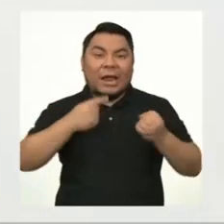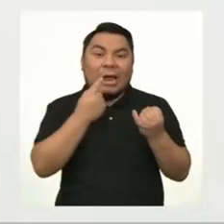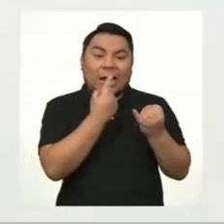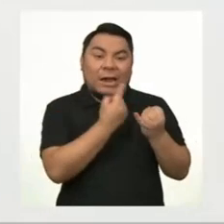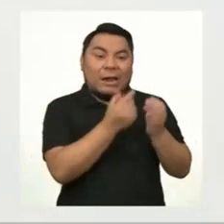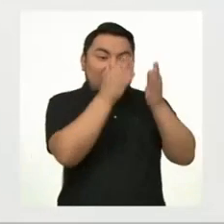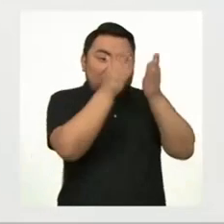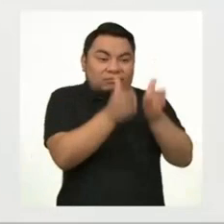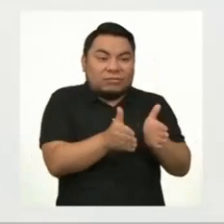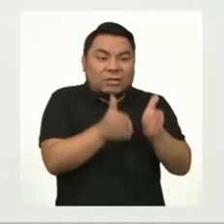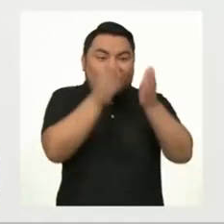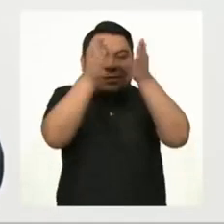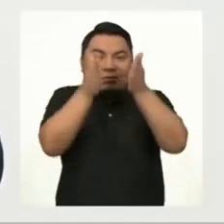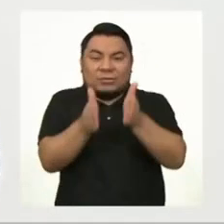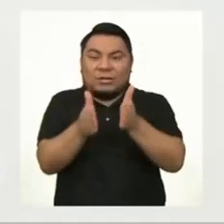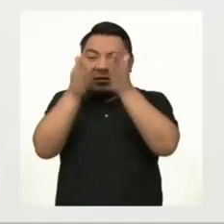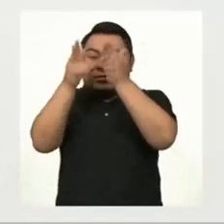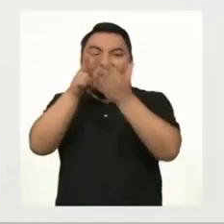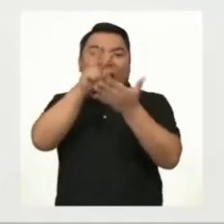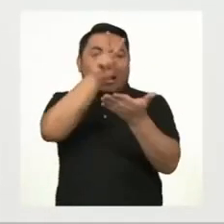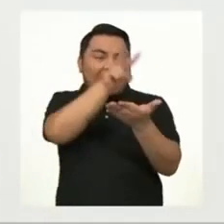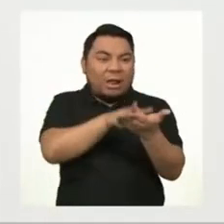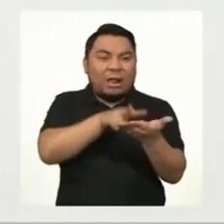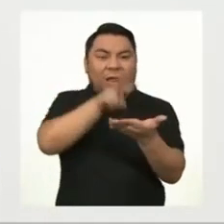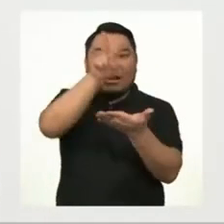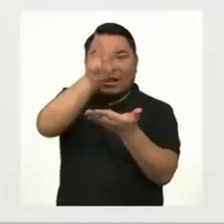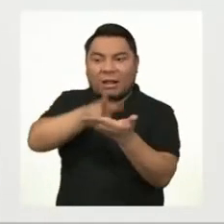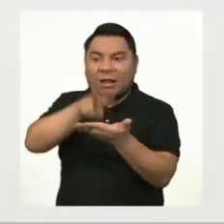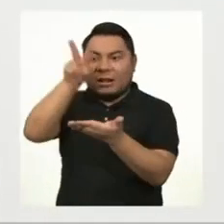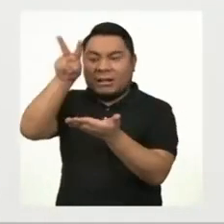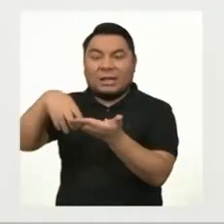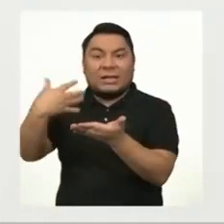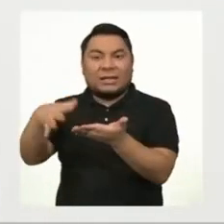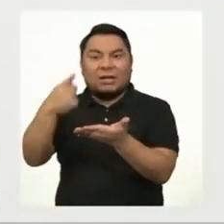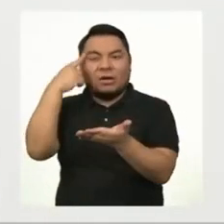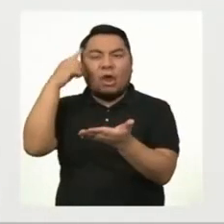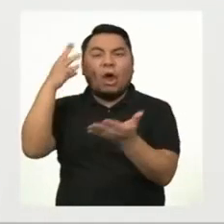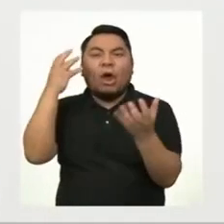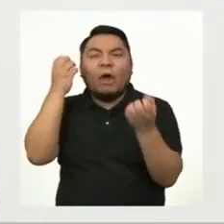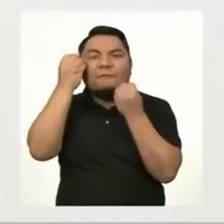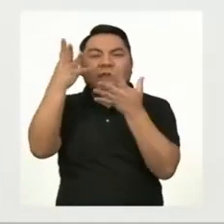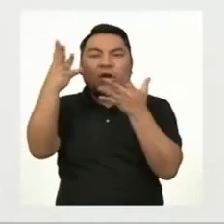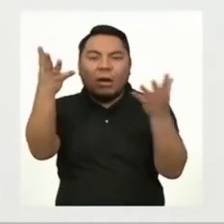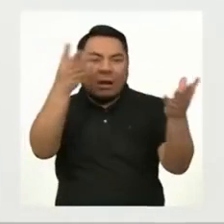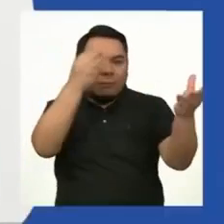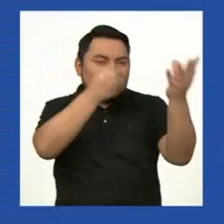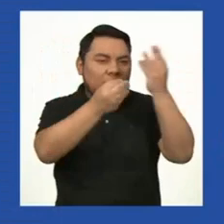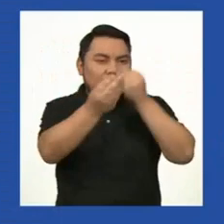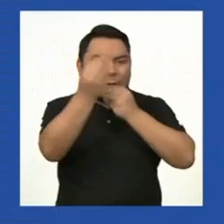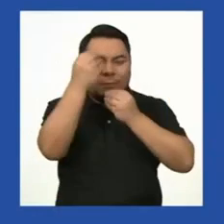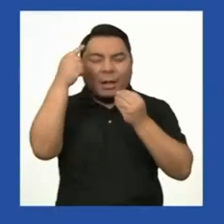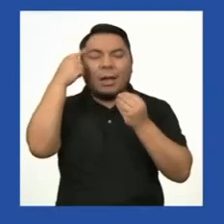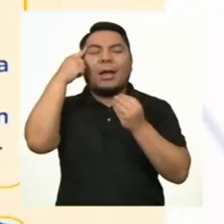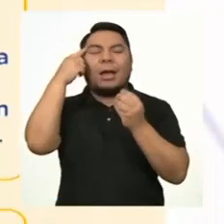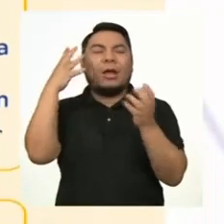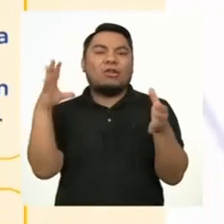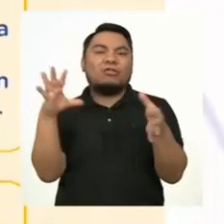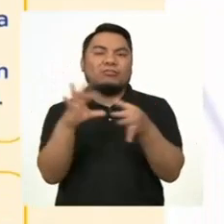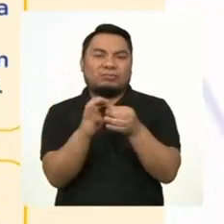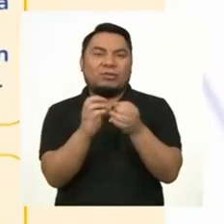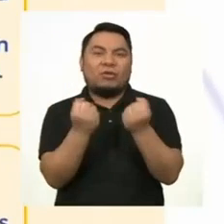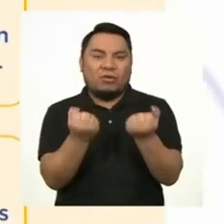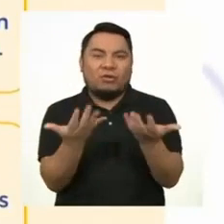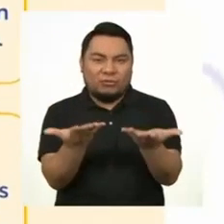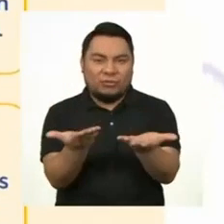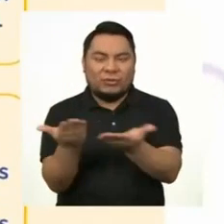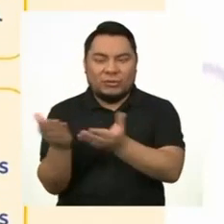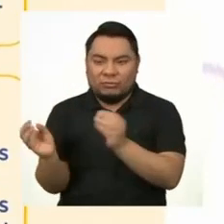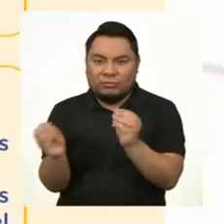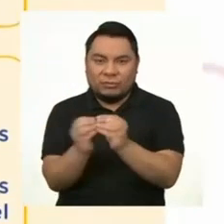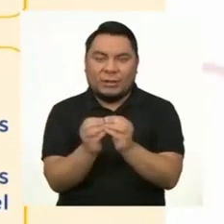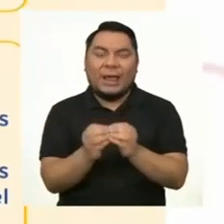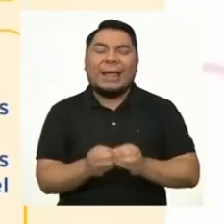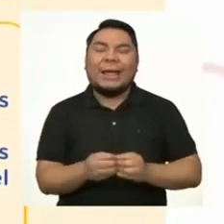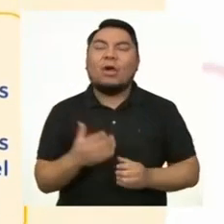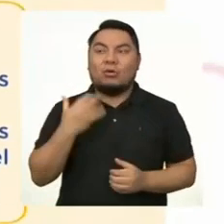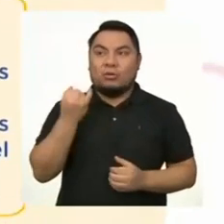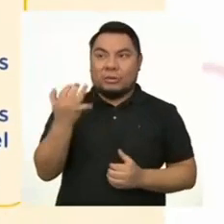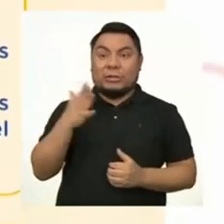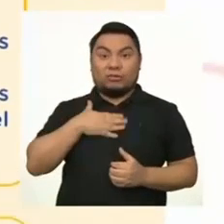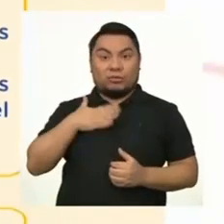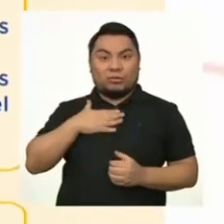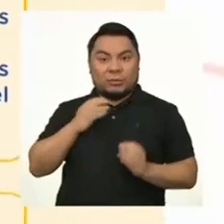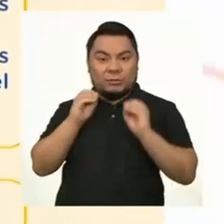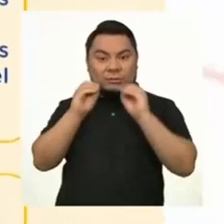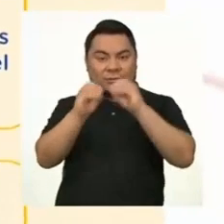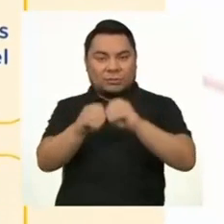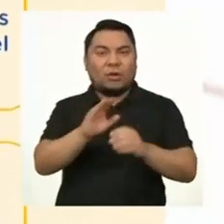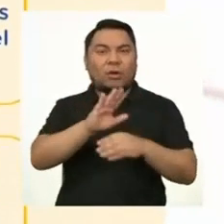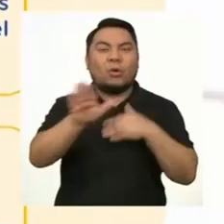uno de los párrafos, consolidemos la información que hemos obtenido. Yo la puse así. Aquí